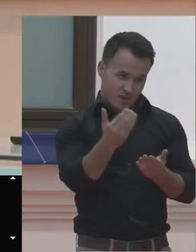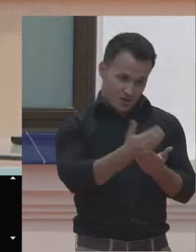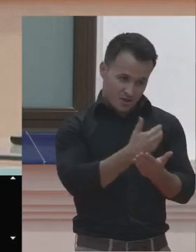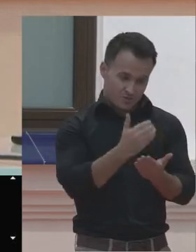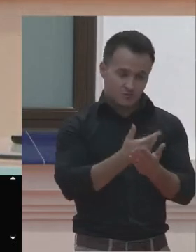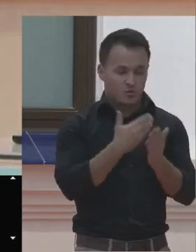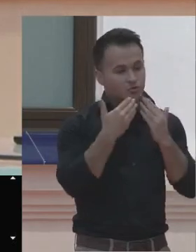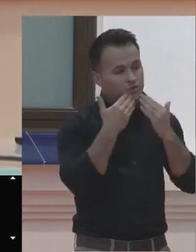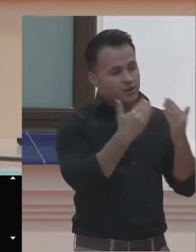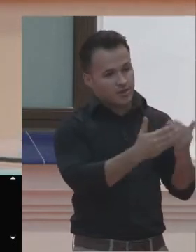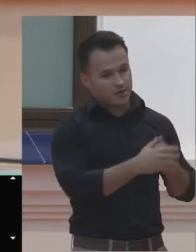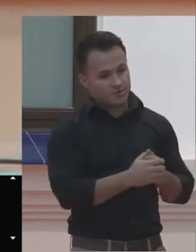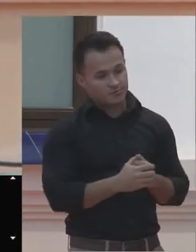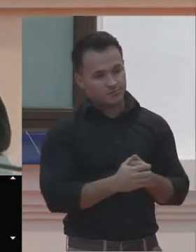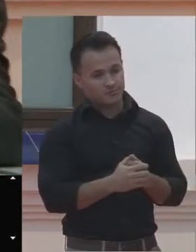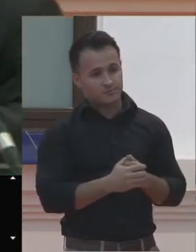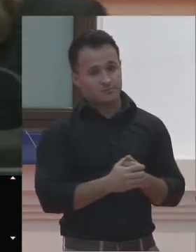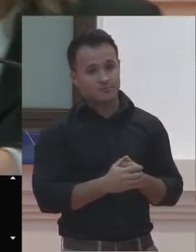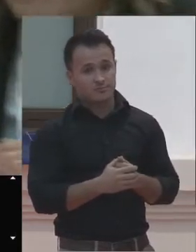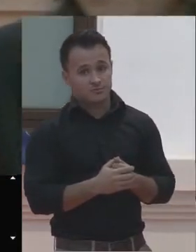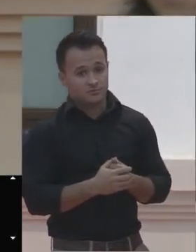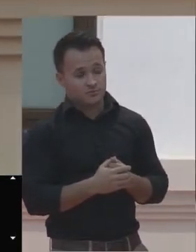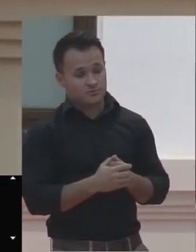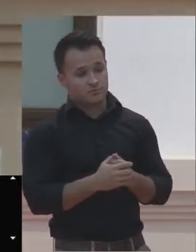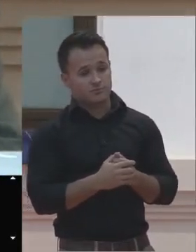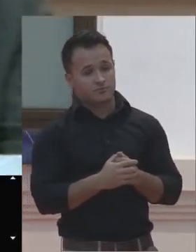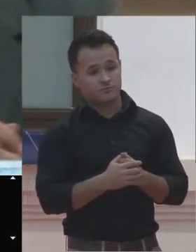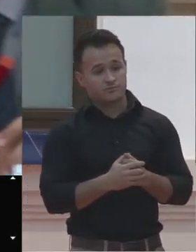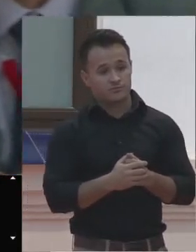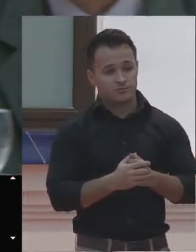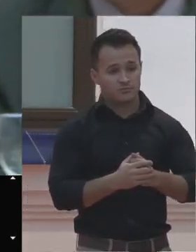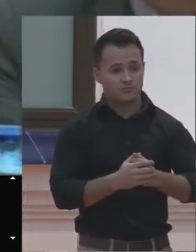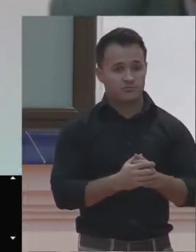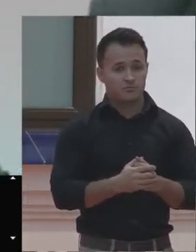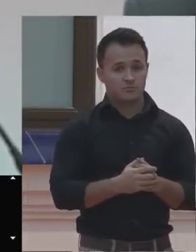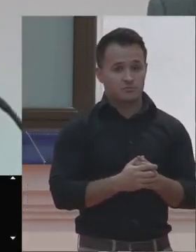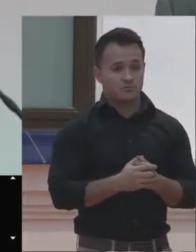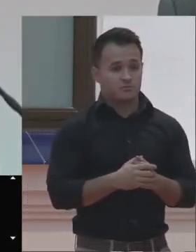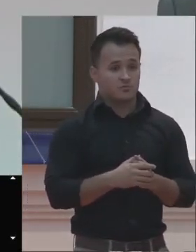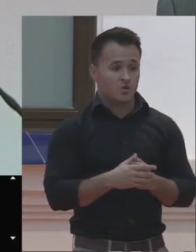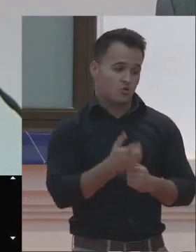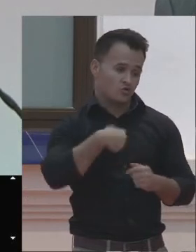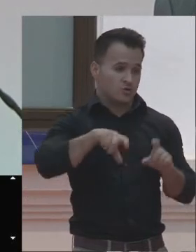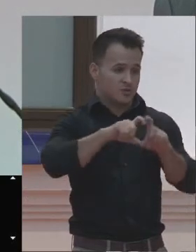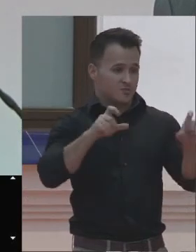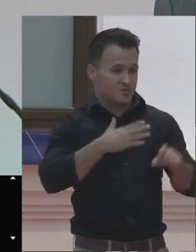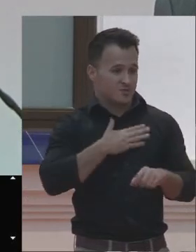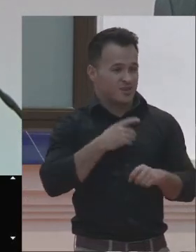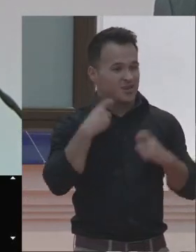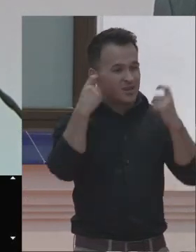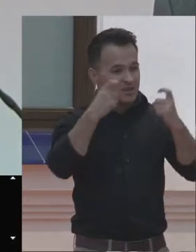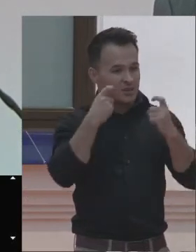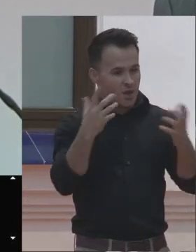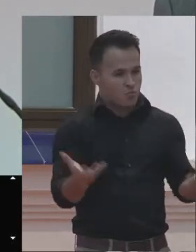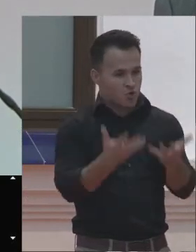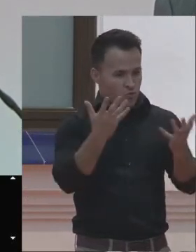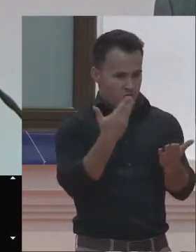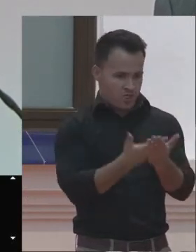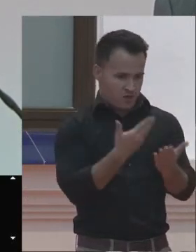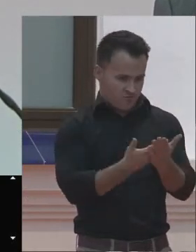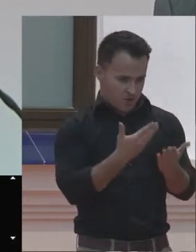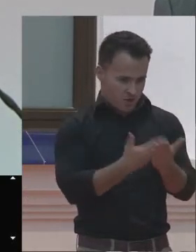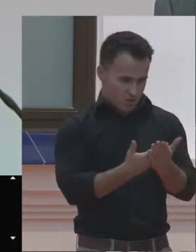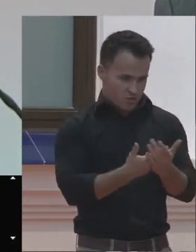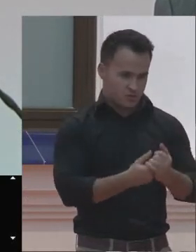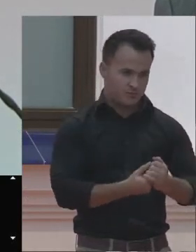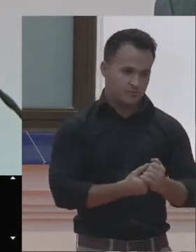Pues muchas gracias. En la medida que podemos, desde luego desde Tube Rayland intentamos promocionar esas certificaciones con el uso de nuestros logos y con